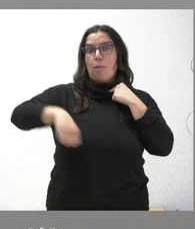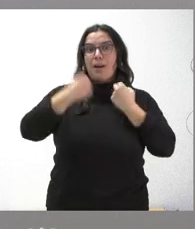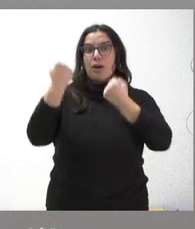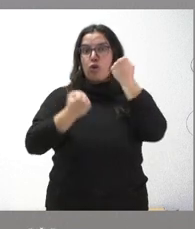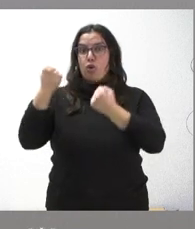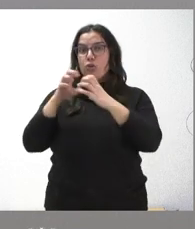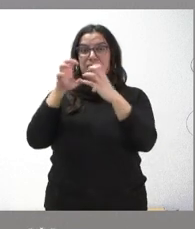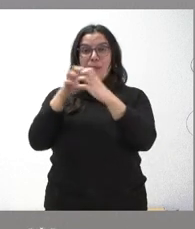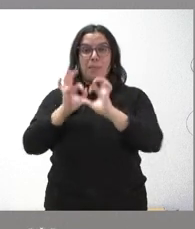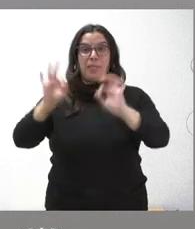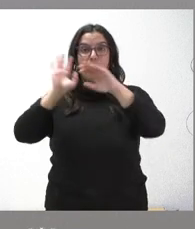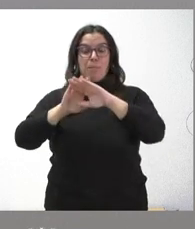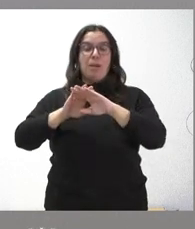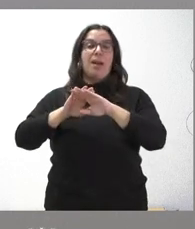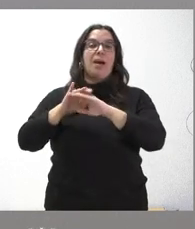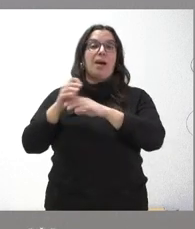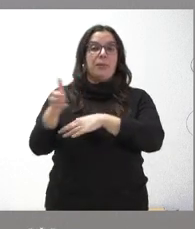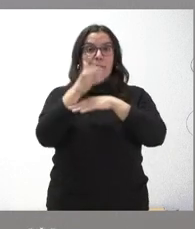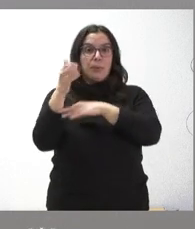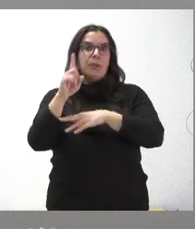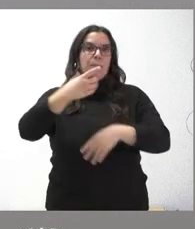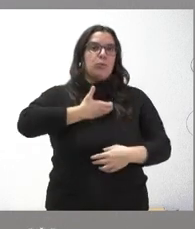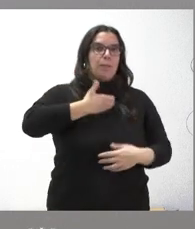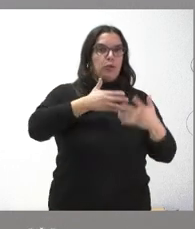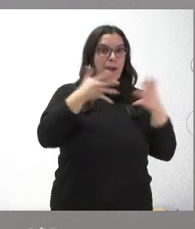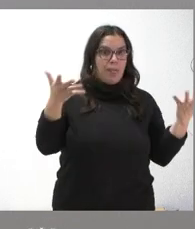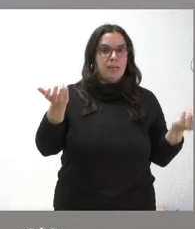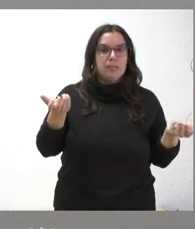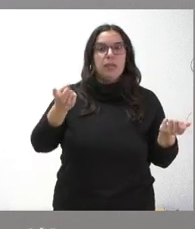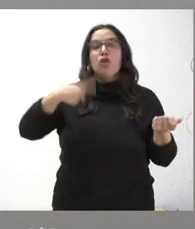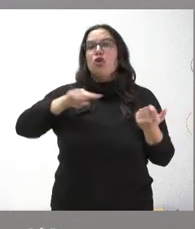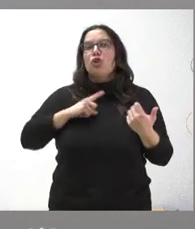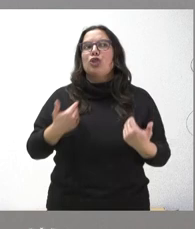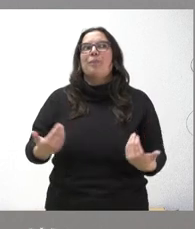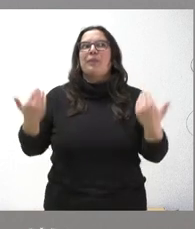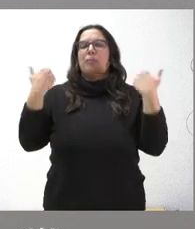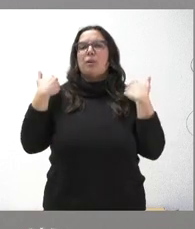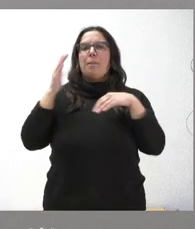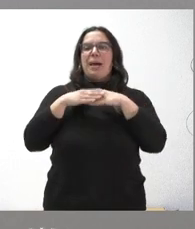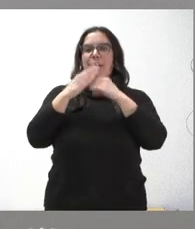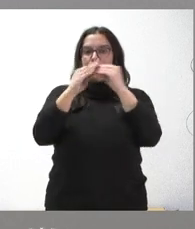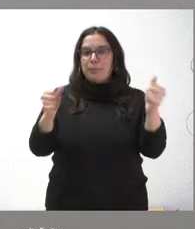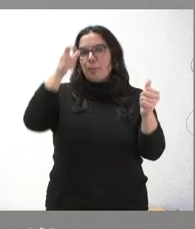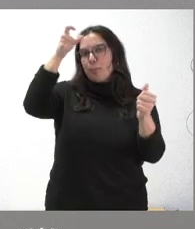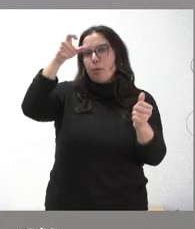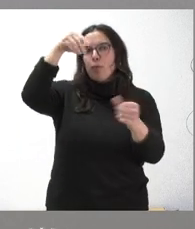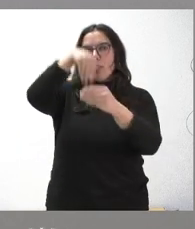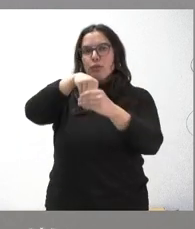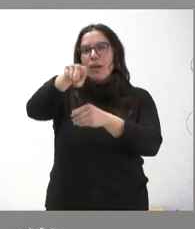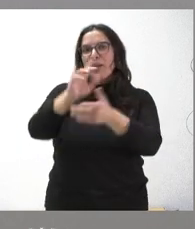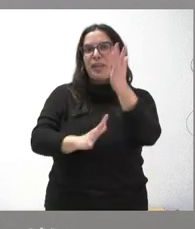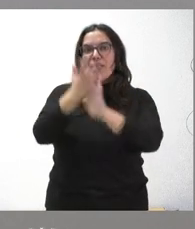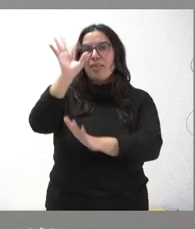de más de 20,000 habitantes precisamente para esta finalidad que aunque no es competencia nuestra la extinción de estos incendios de ámbito urbano pero sí que